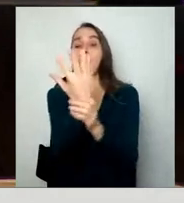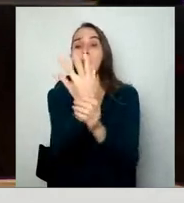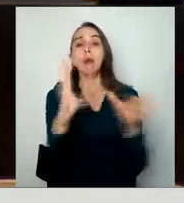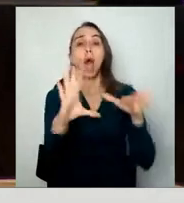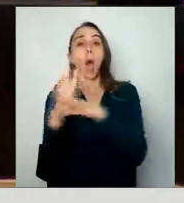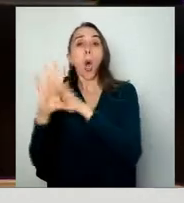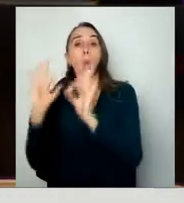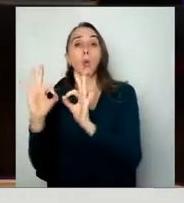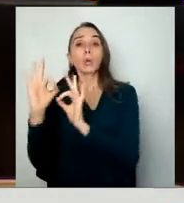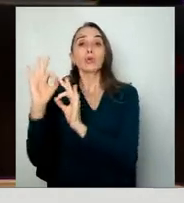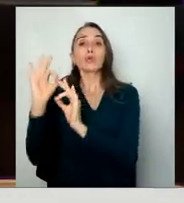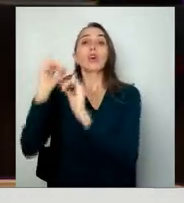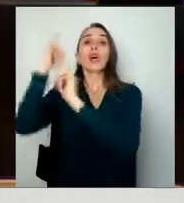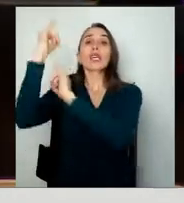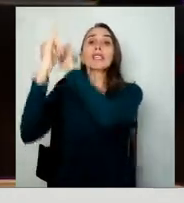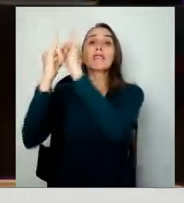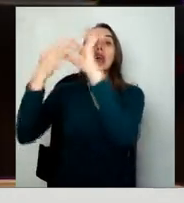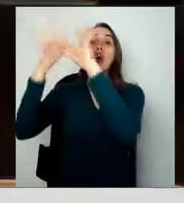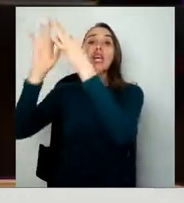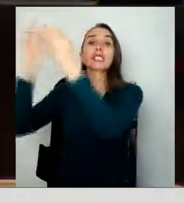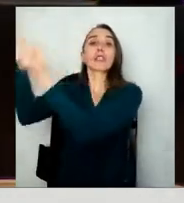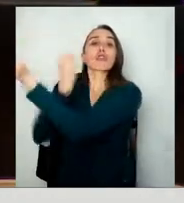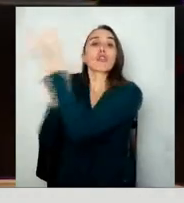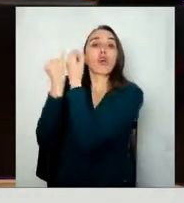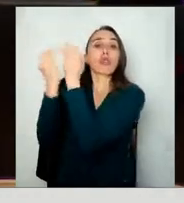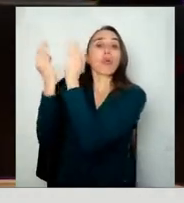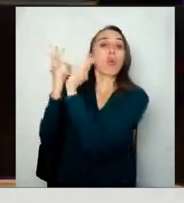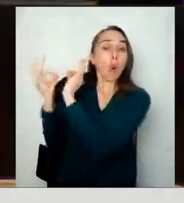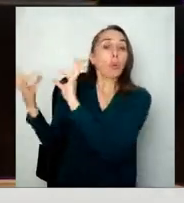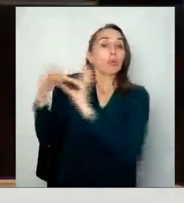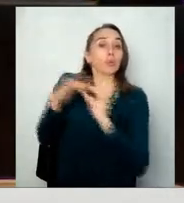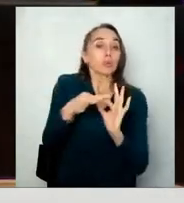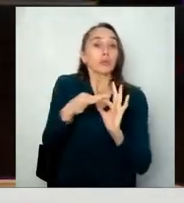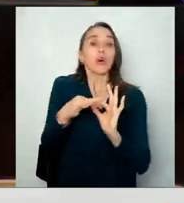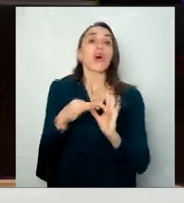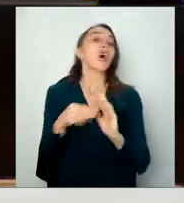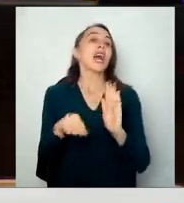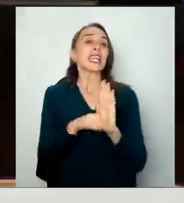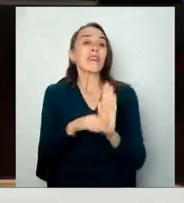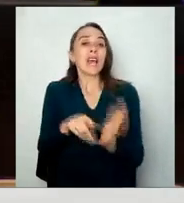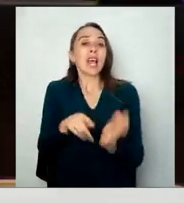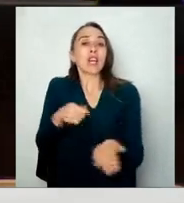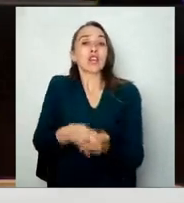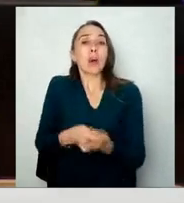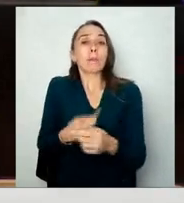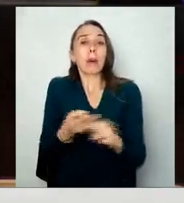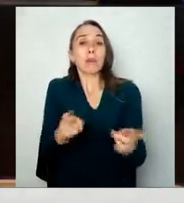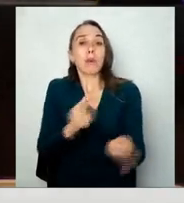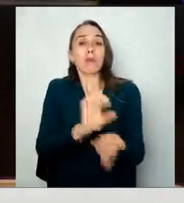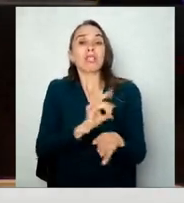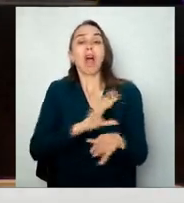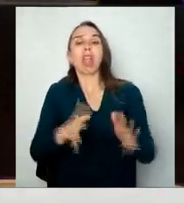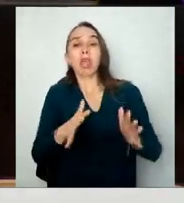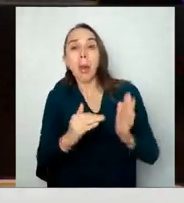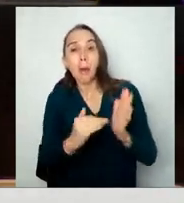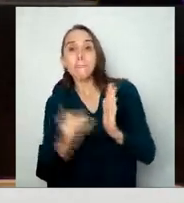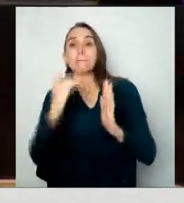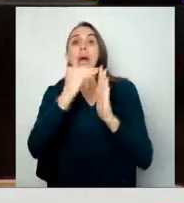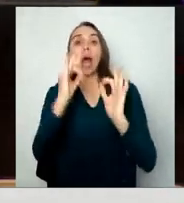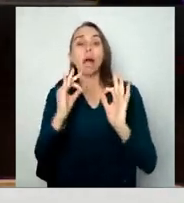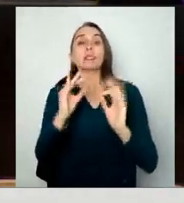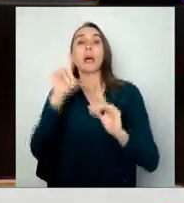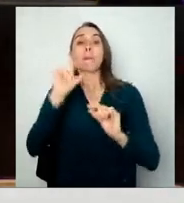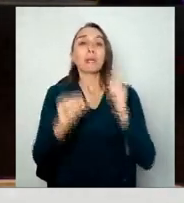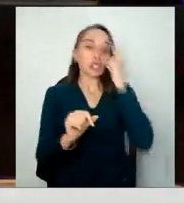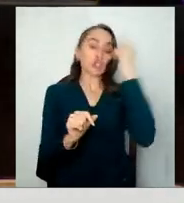internacionales también y que pone y que eleva los estándares de compra Pública para el Estado de chile que reduce la discrecionalidad de manera